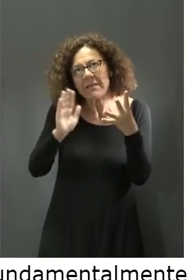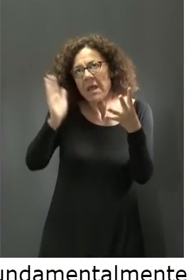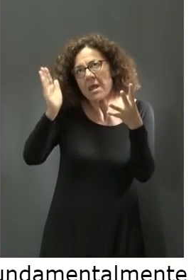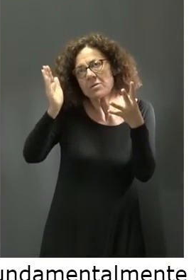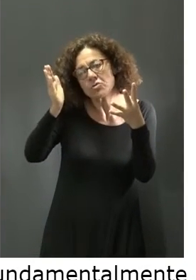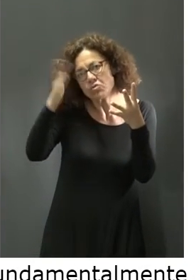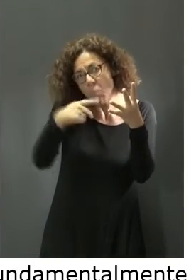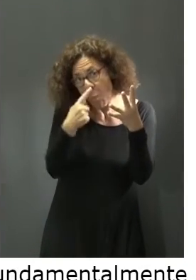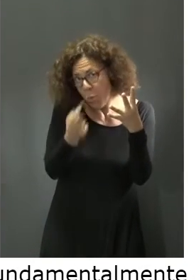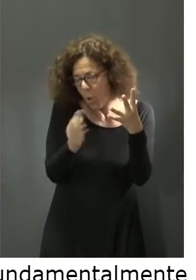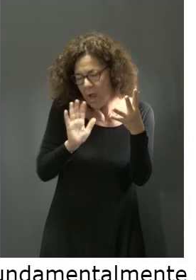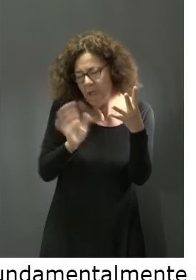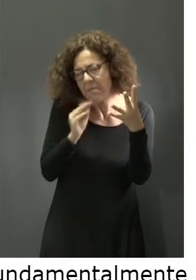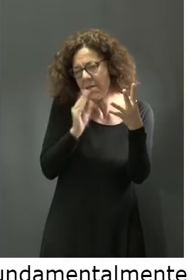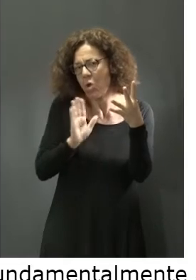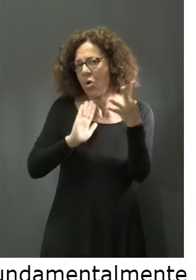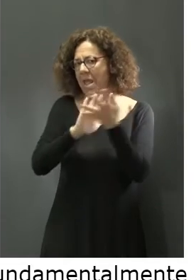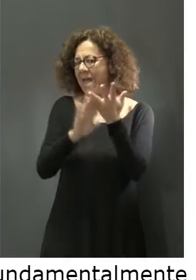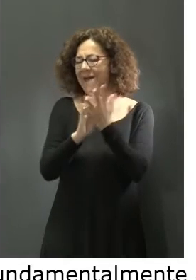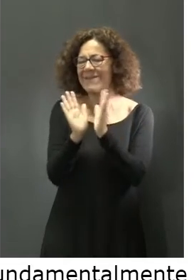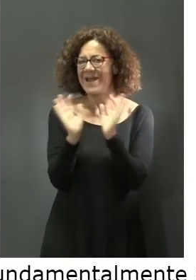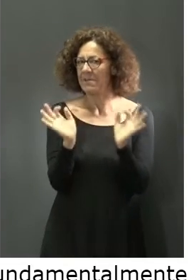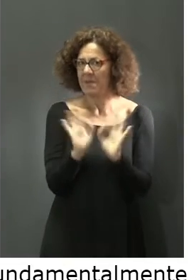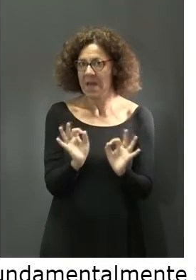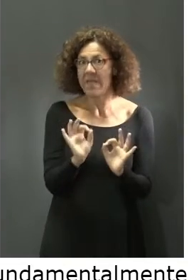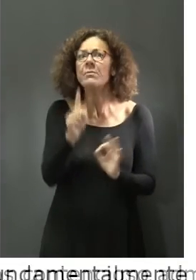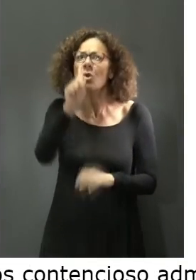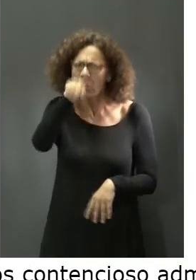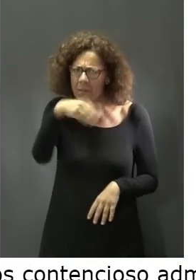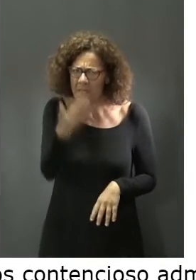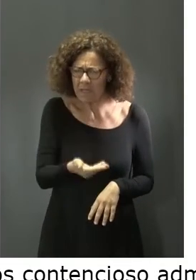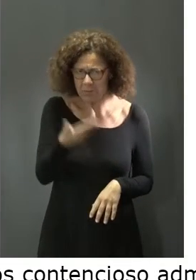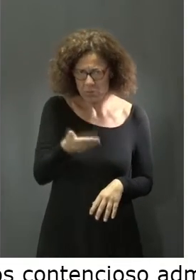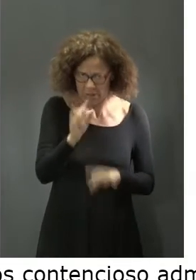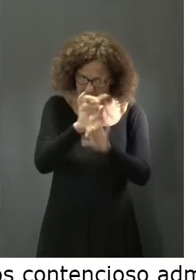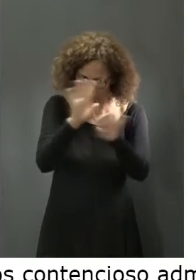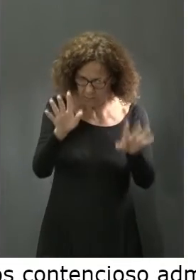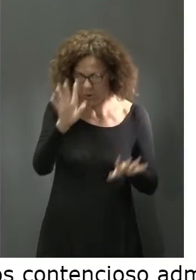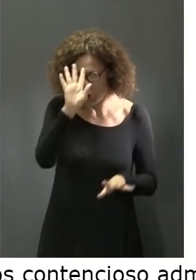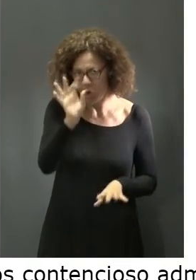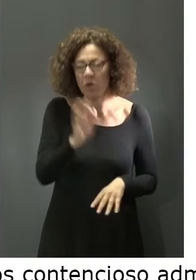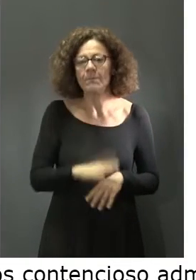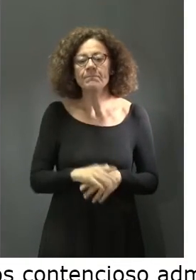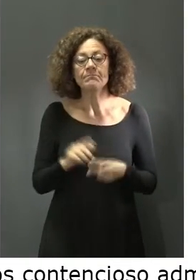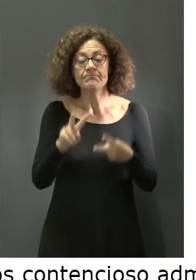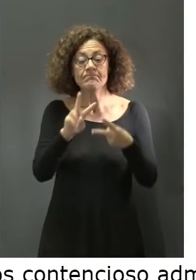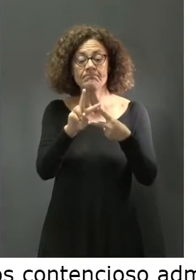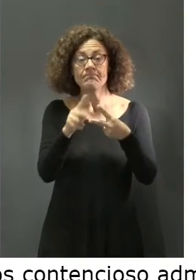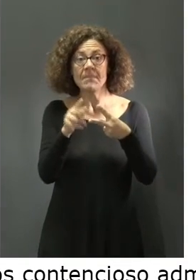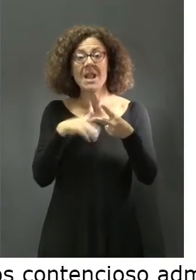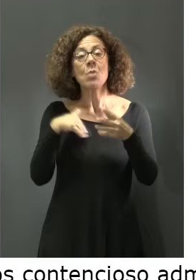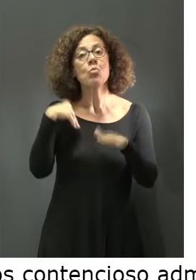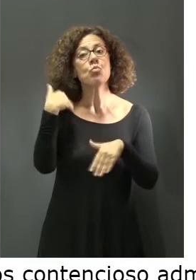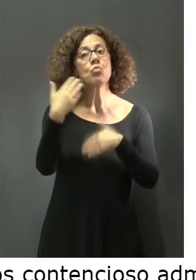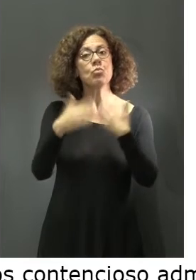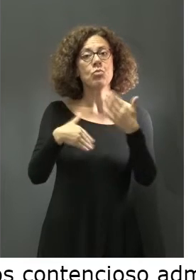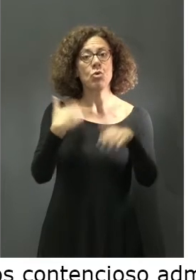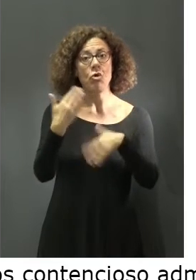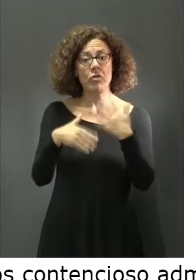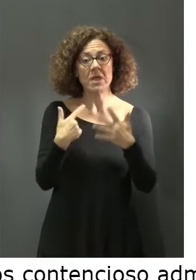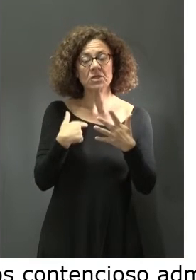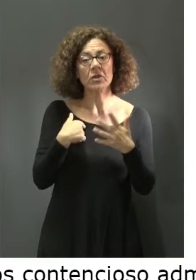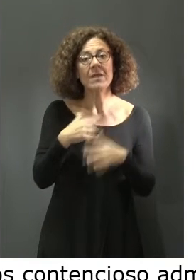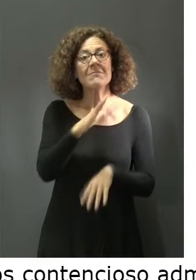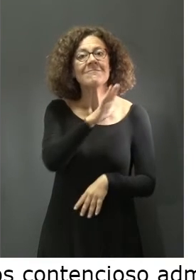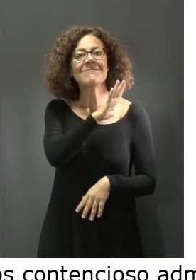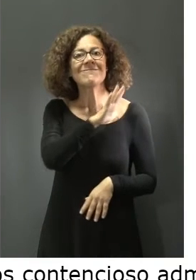pues, no mencionarlos. No por ello son menos importantes, desde luego. Pues en el ámbito del proceso de provisión